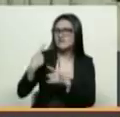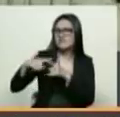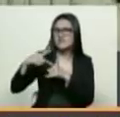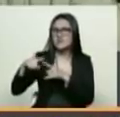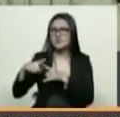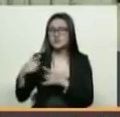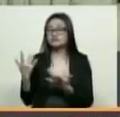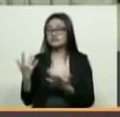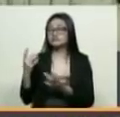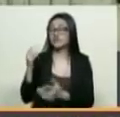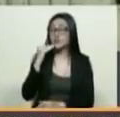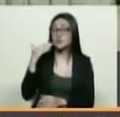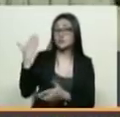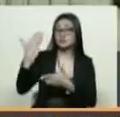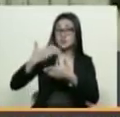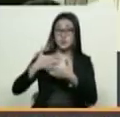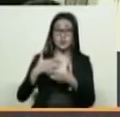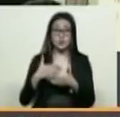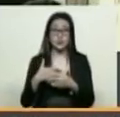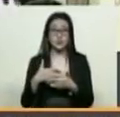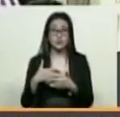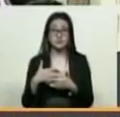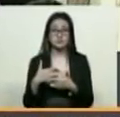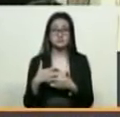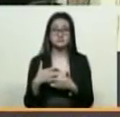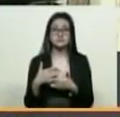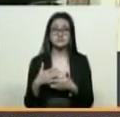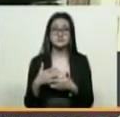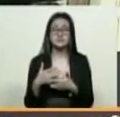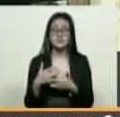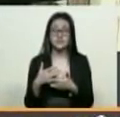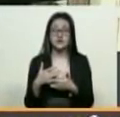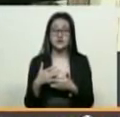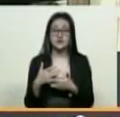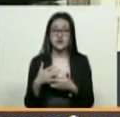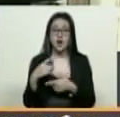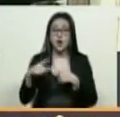y esto ha tenido repercusión en prácticamente todos los ámbitos de la vida.